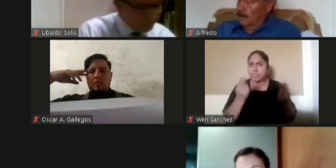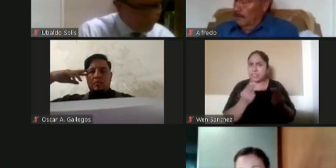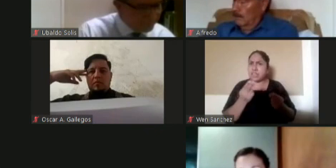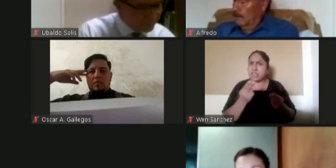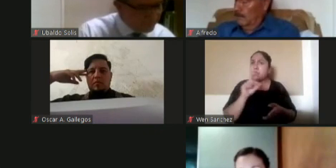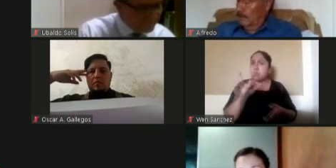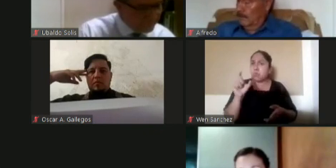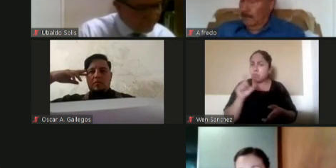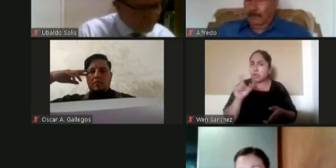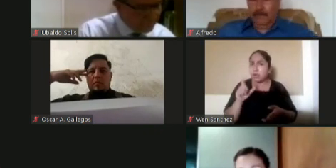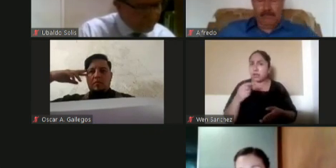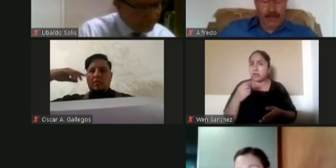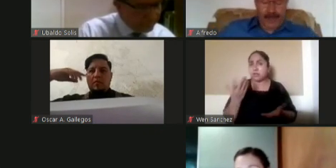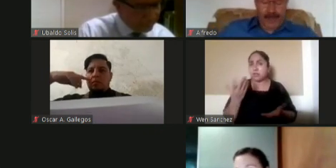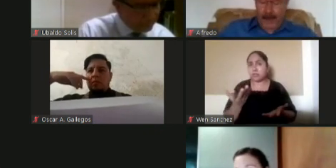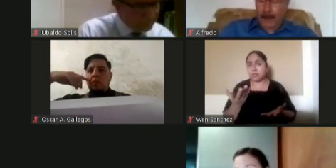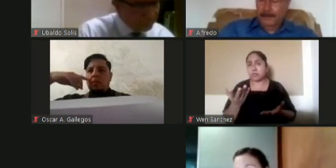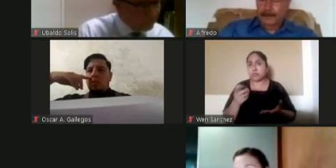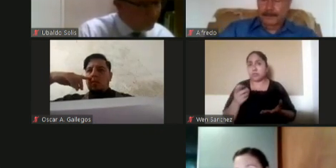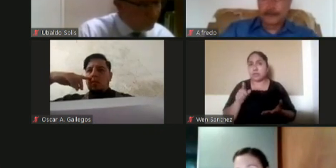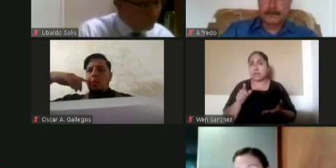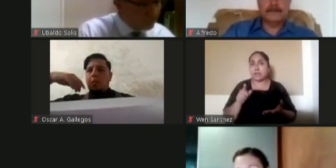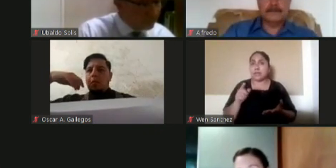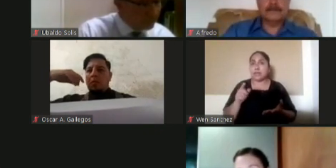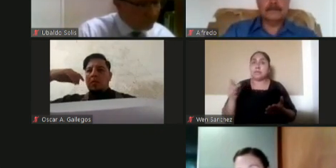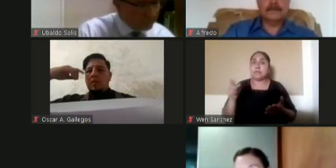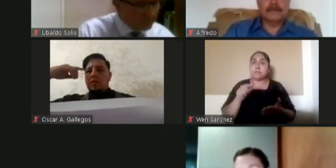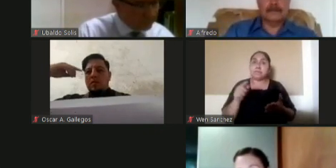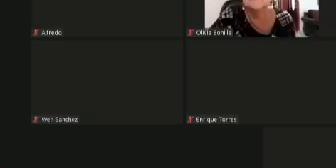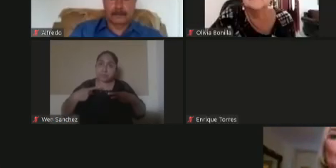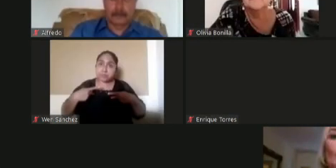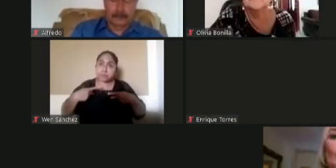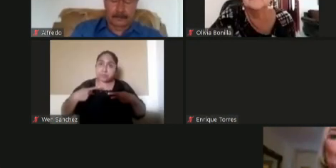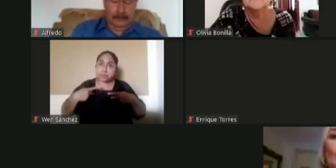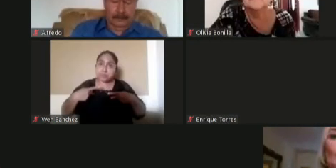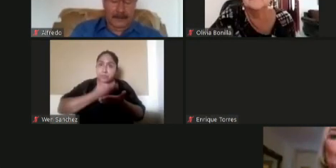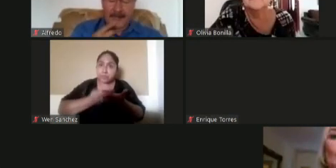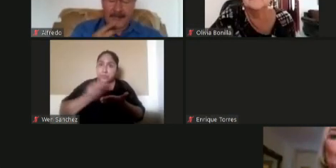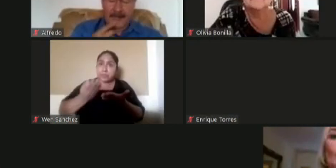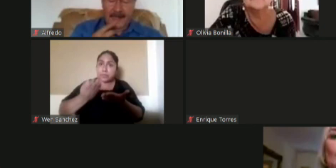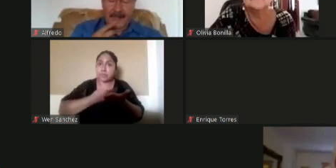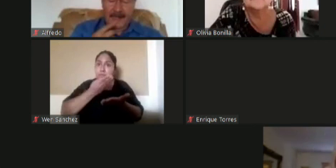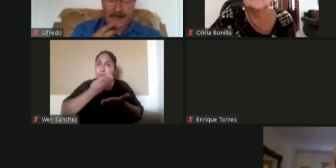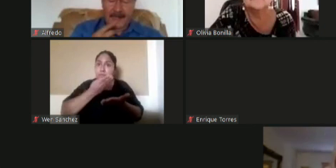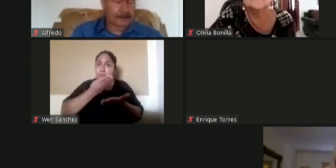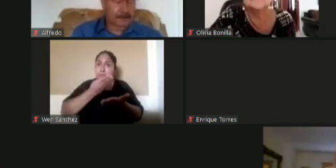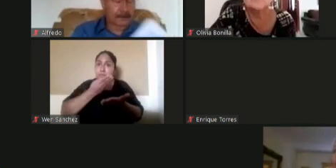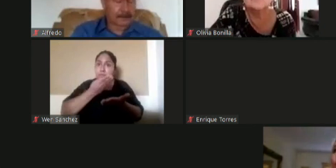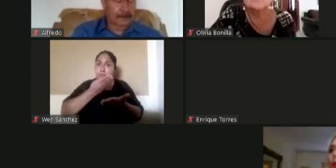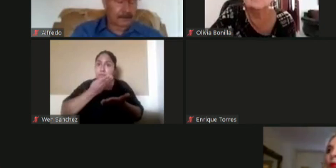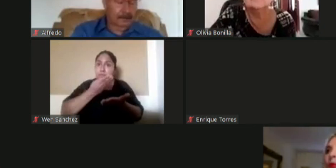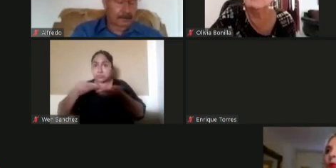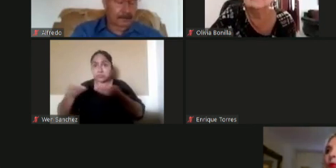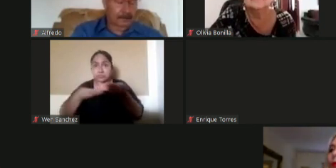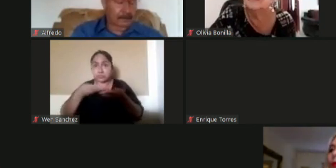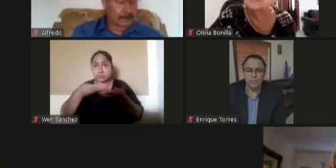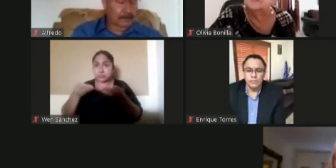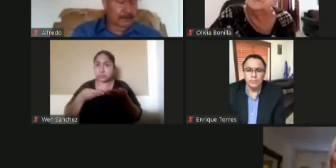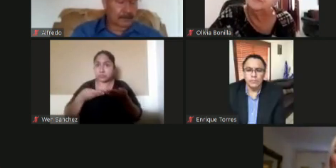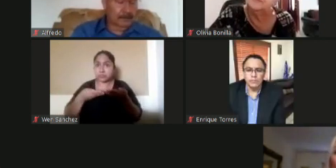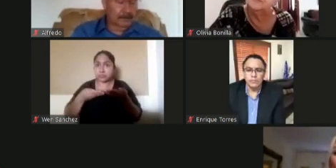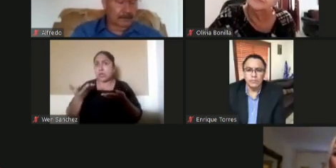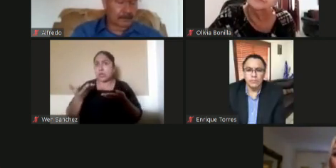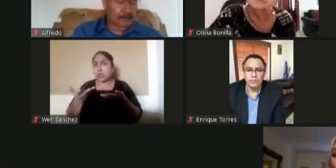tardar 2 meses después de cerrada la fecha para la presentación de propuestas, las cuales deberían ser presentadas a más tardar un